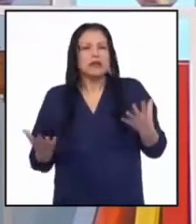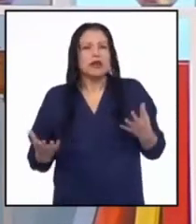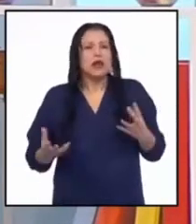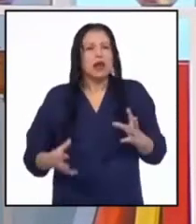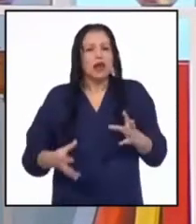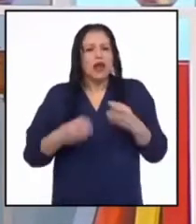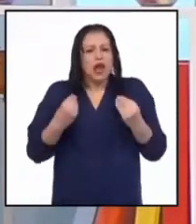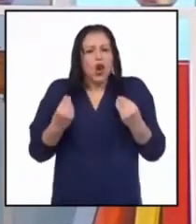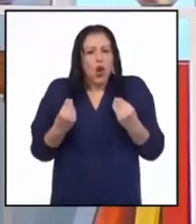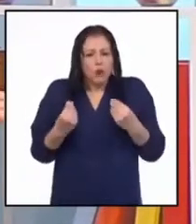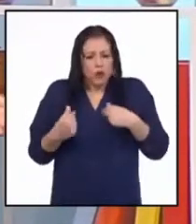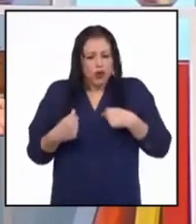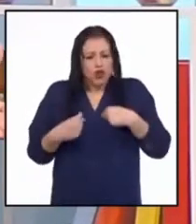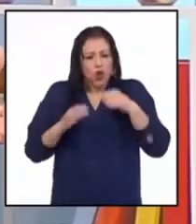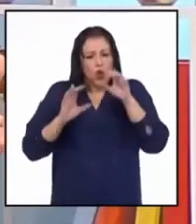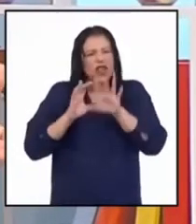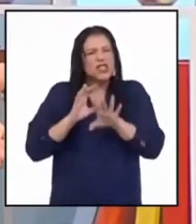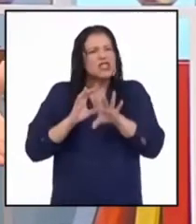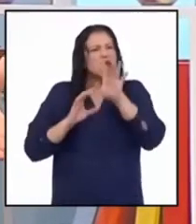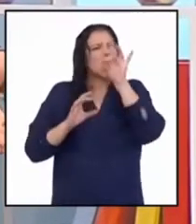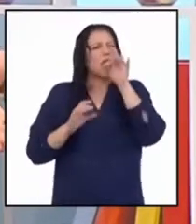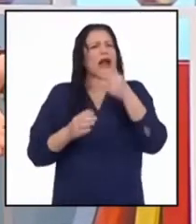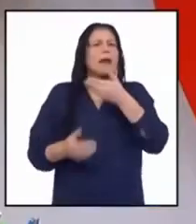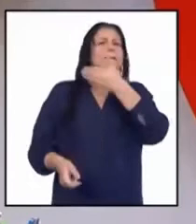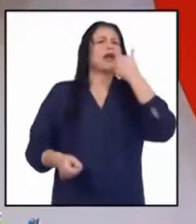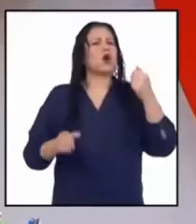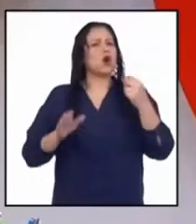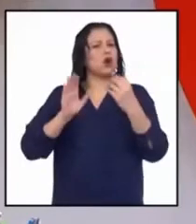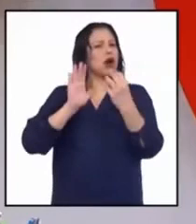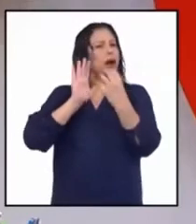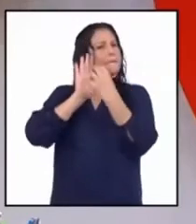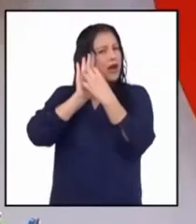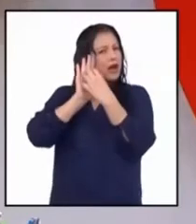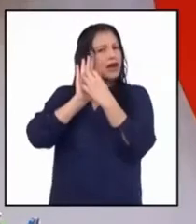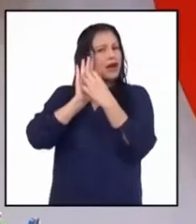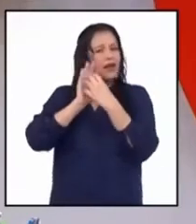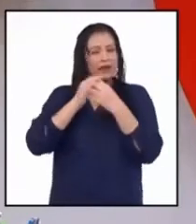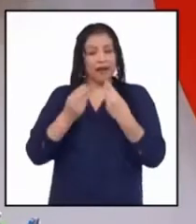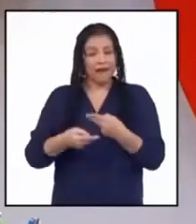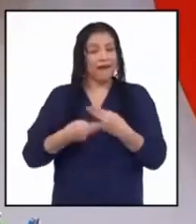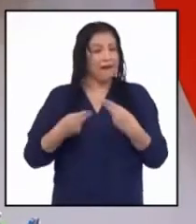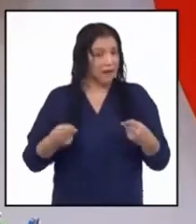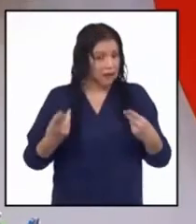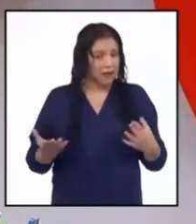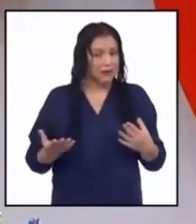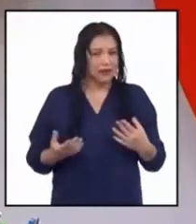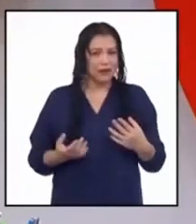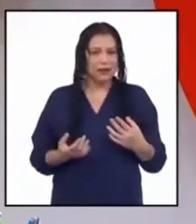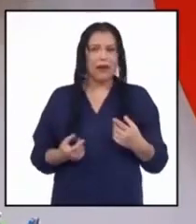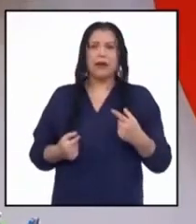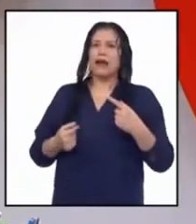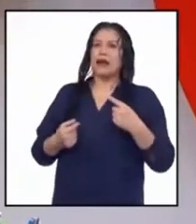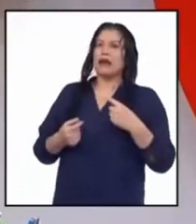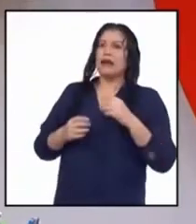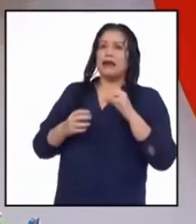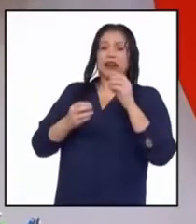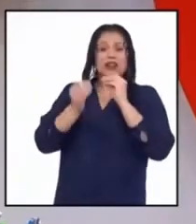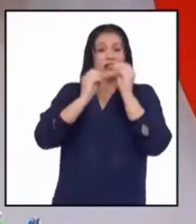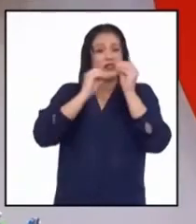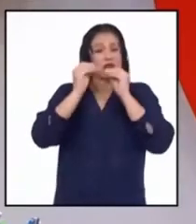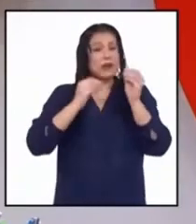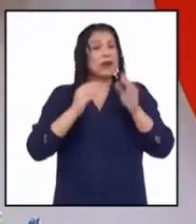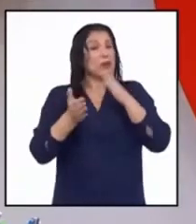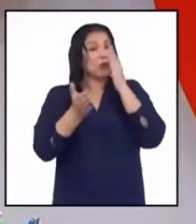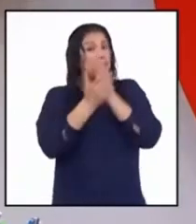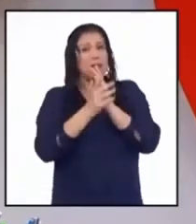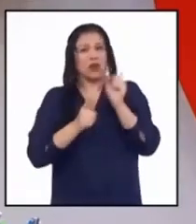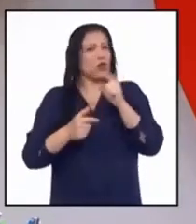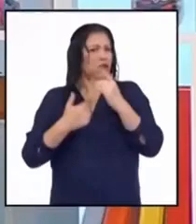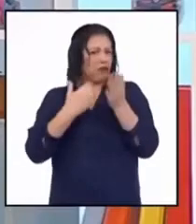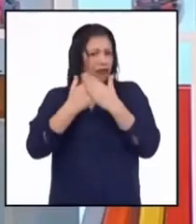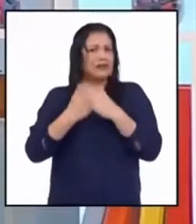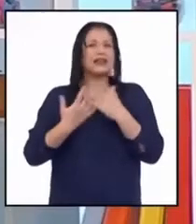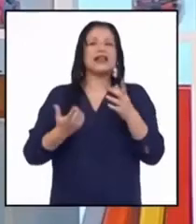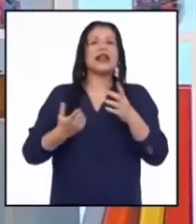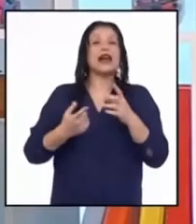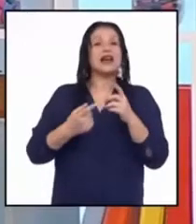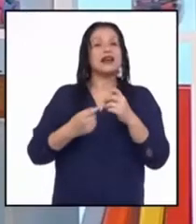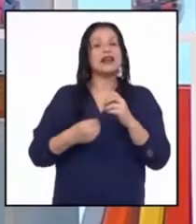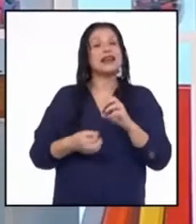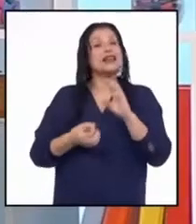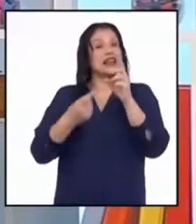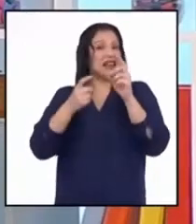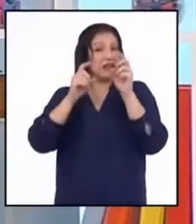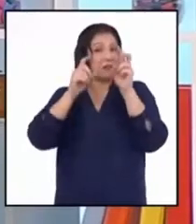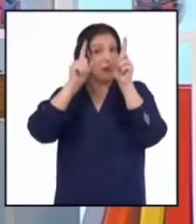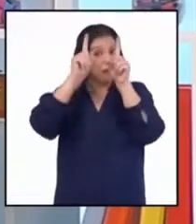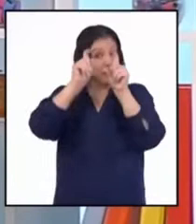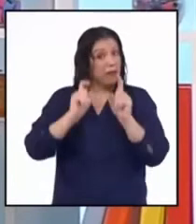cómo escoger la mejor opción de marcas de herramientas. Resolver un dilema no es fácil y las estadísticas ayudan mucho, la verdad.